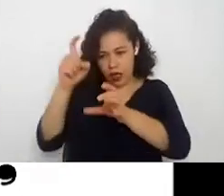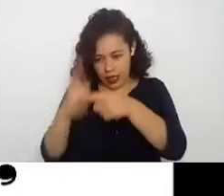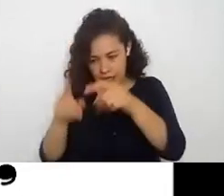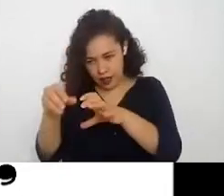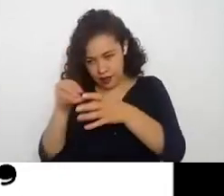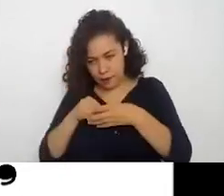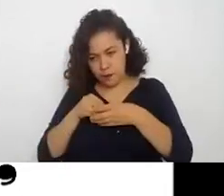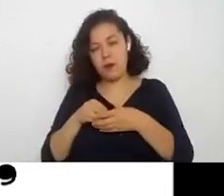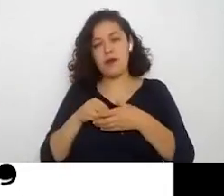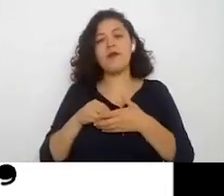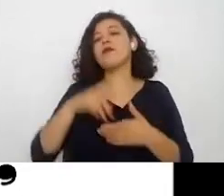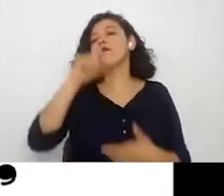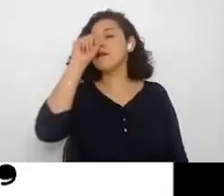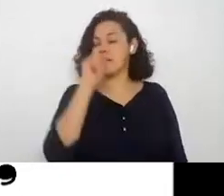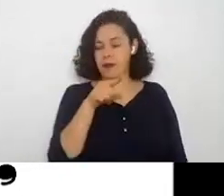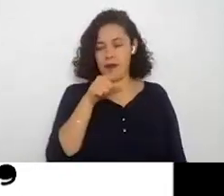parte